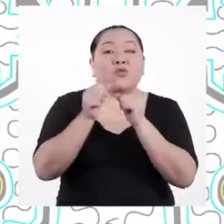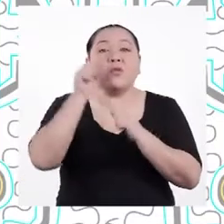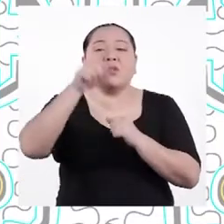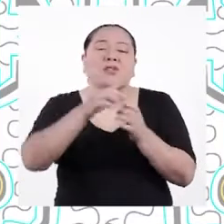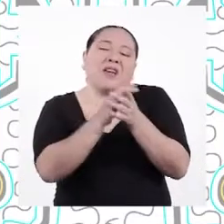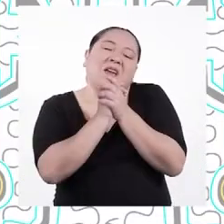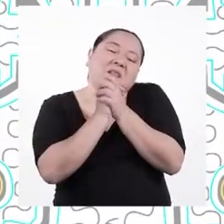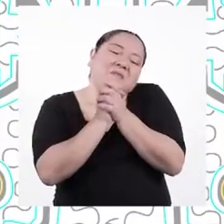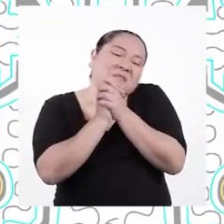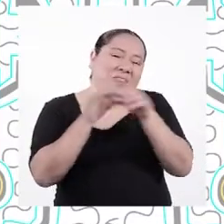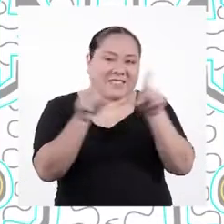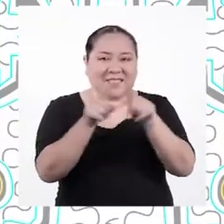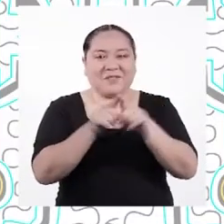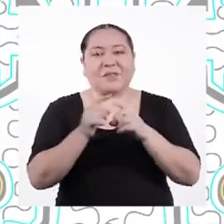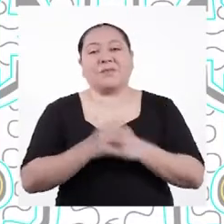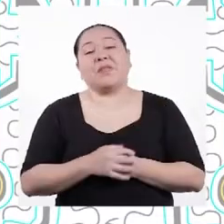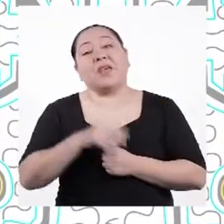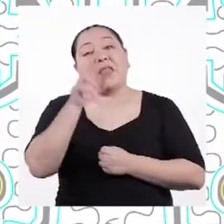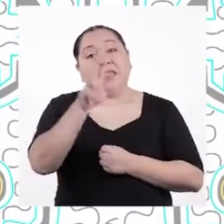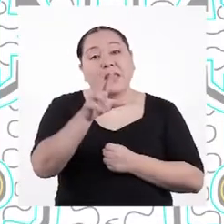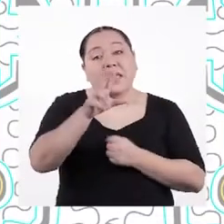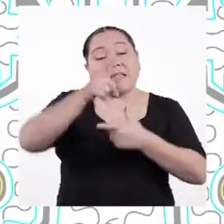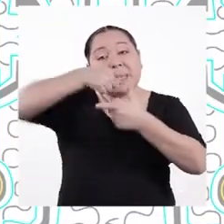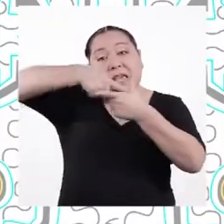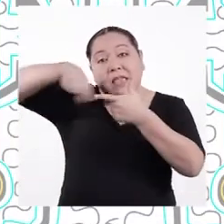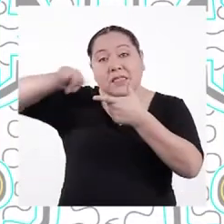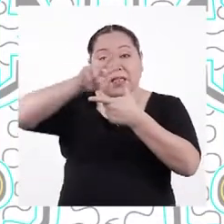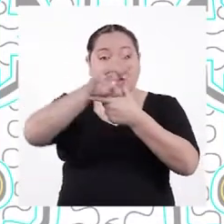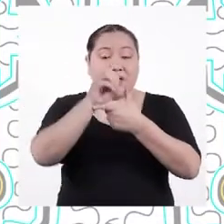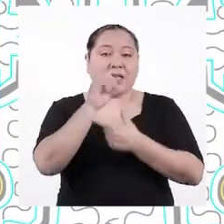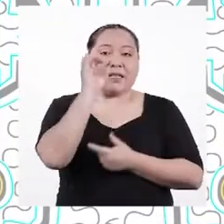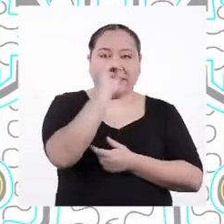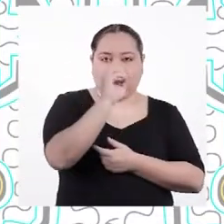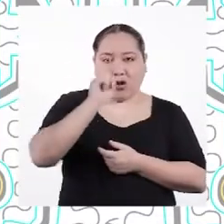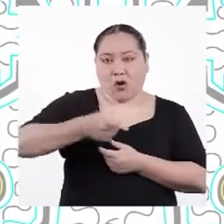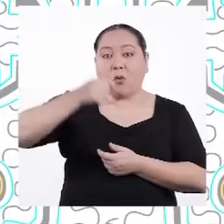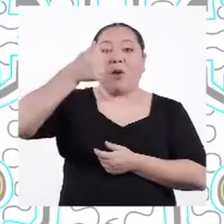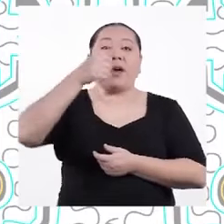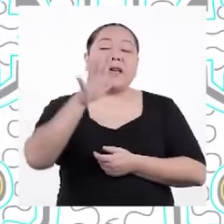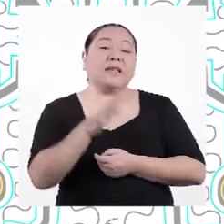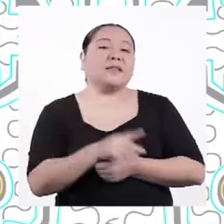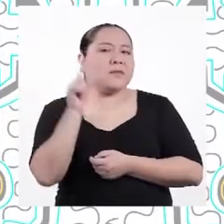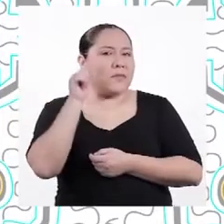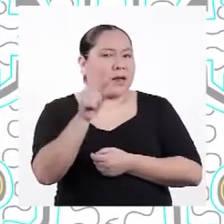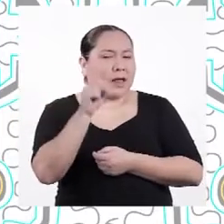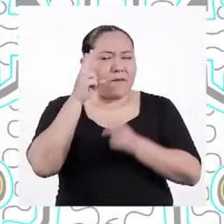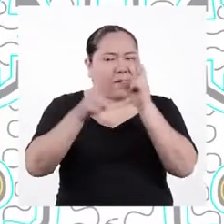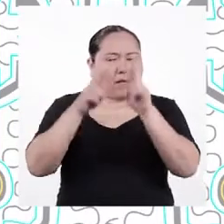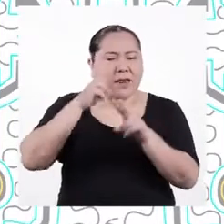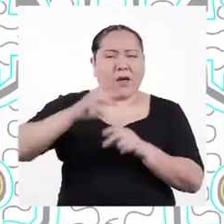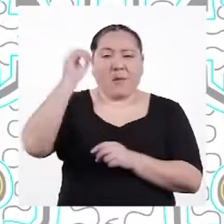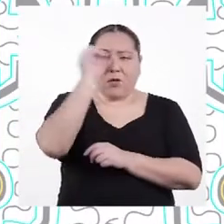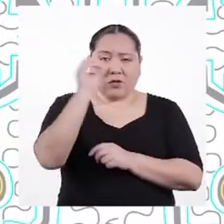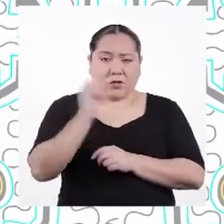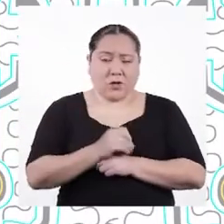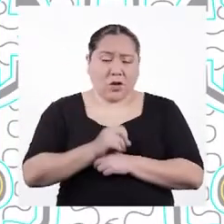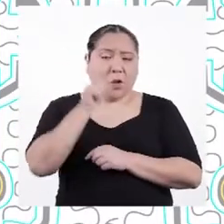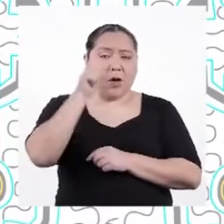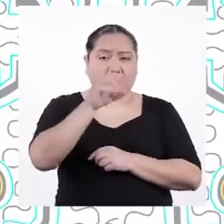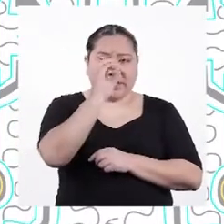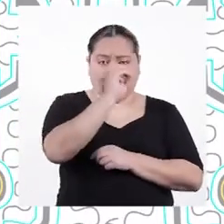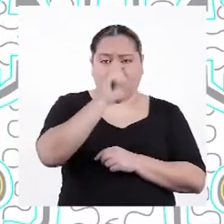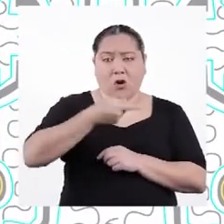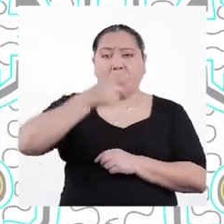también. 3 entre 20 es 0,15. Y para sacar el porcentaje, multiplicamos el 0,15